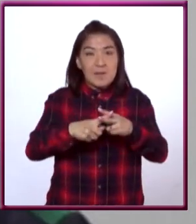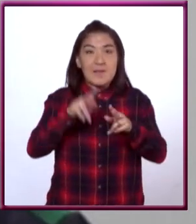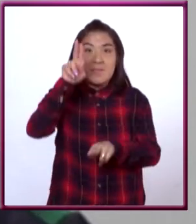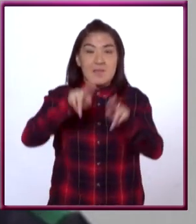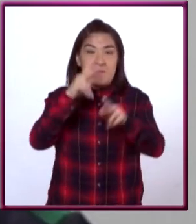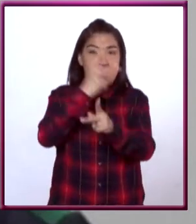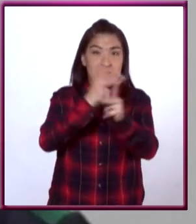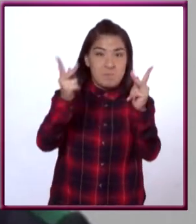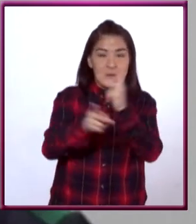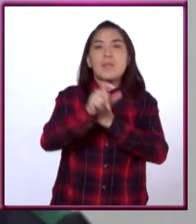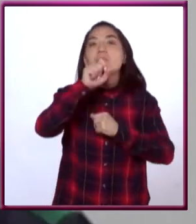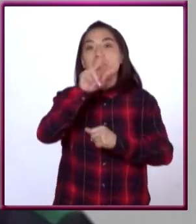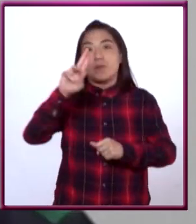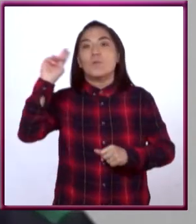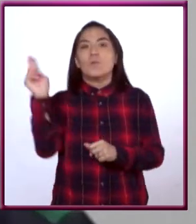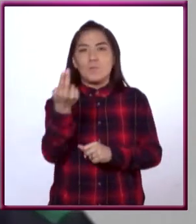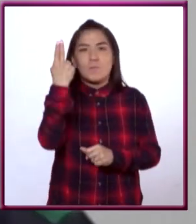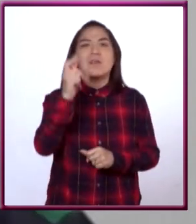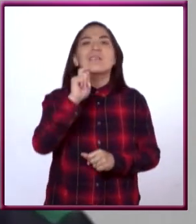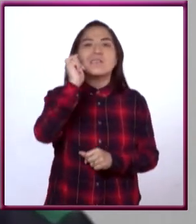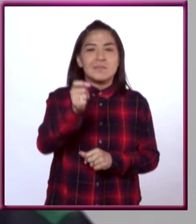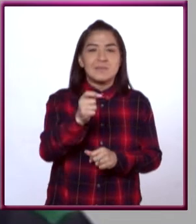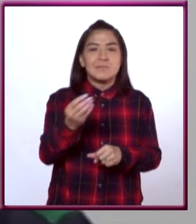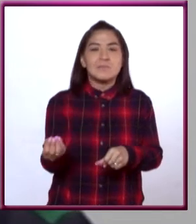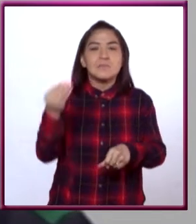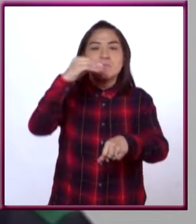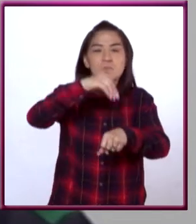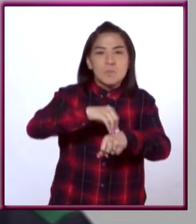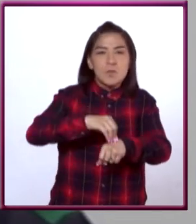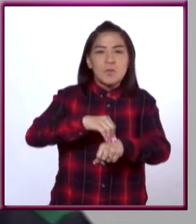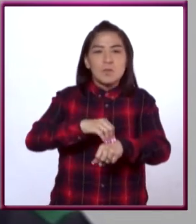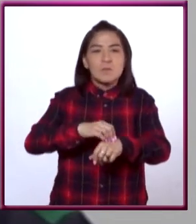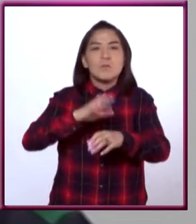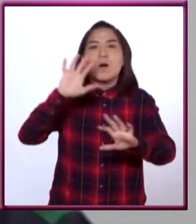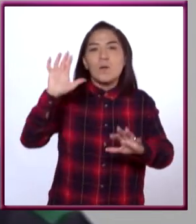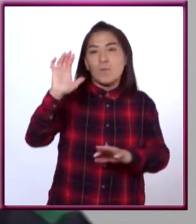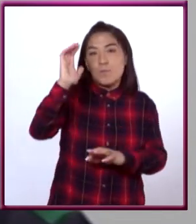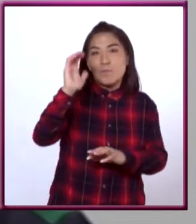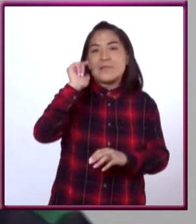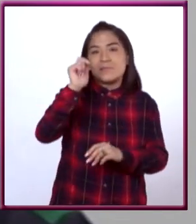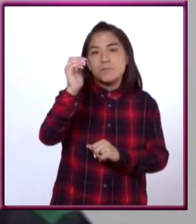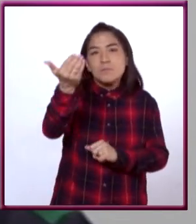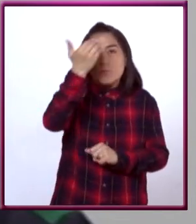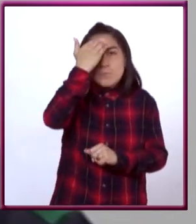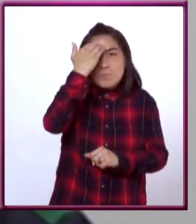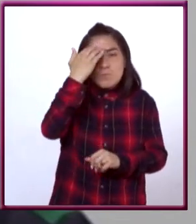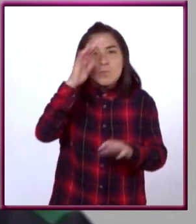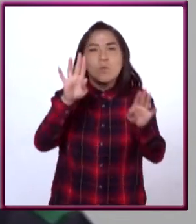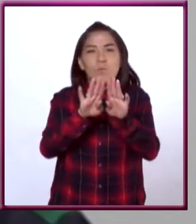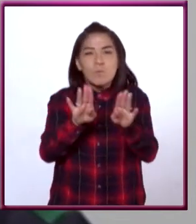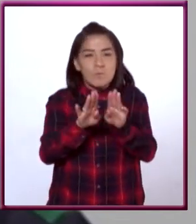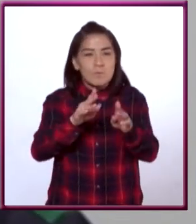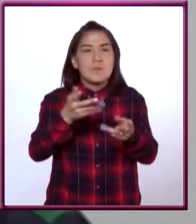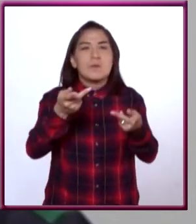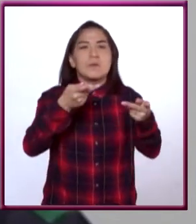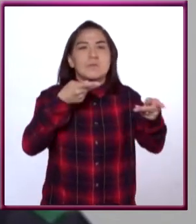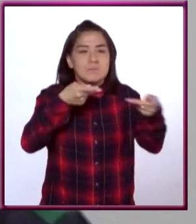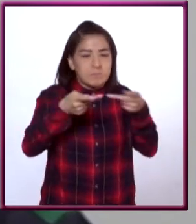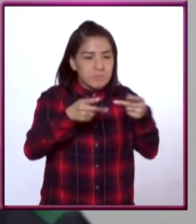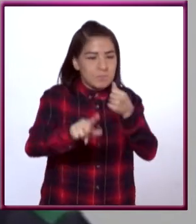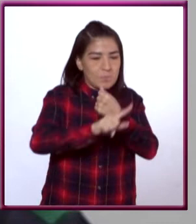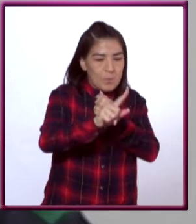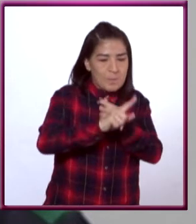nivel de preparatoria, incluso en la universidad, ya es la aplicación de todos estos conocimientos, cómo modelamos un